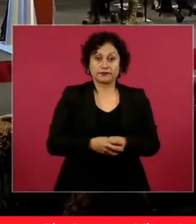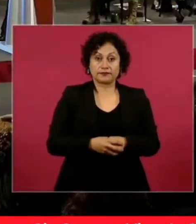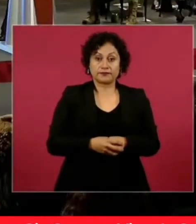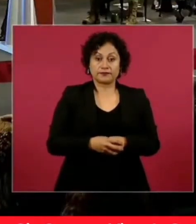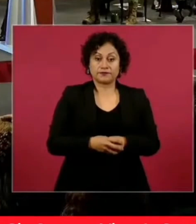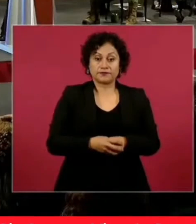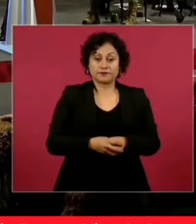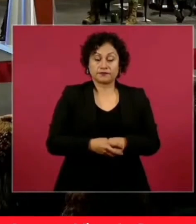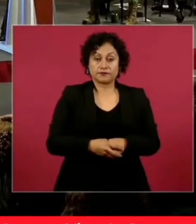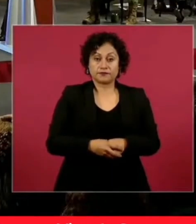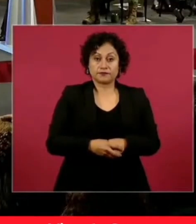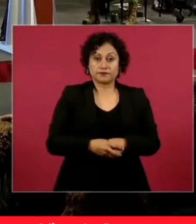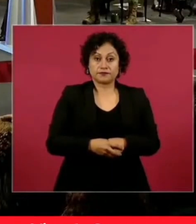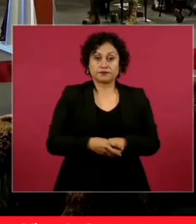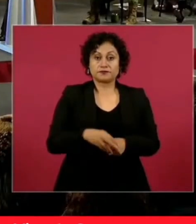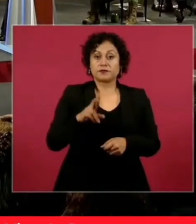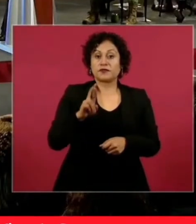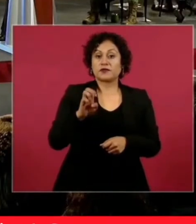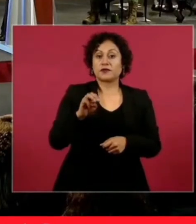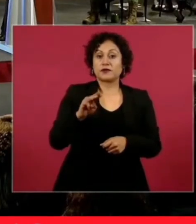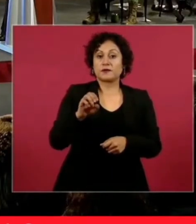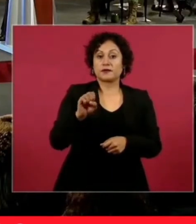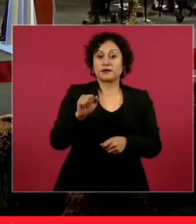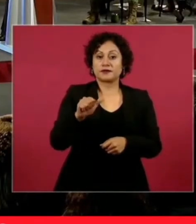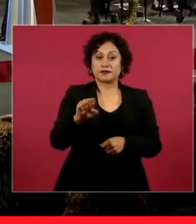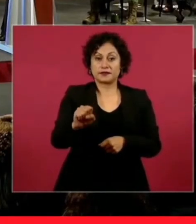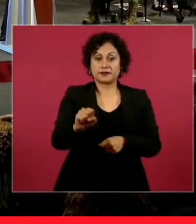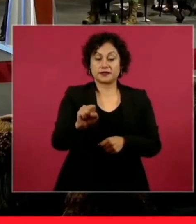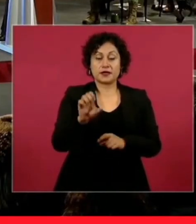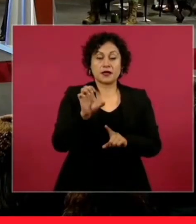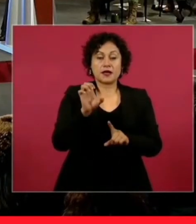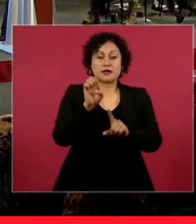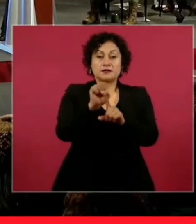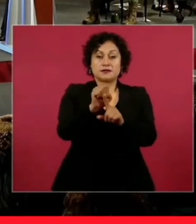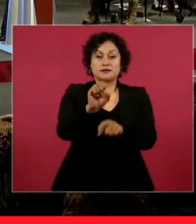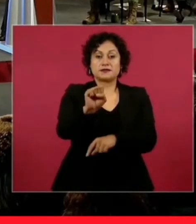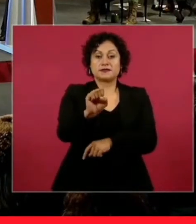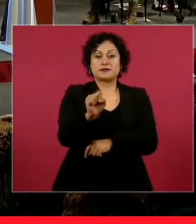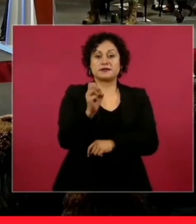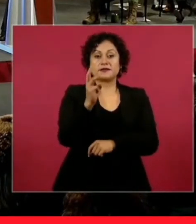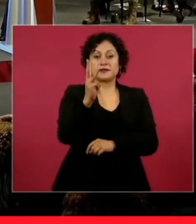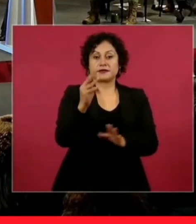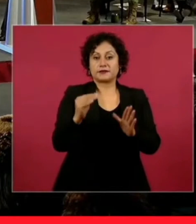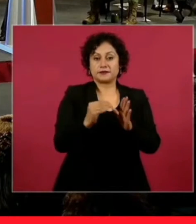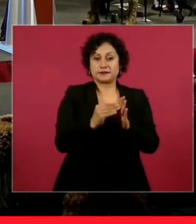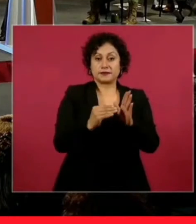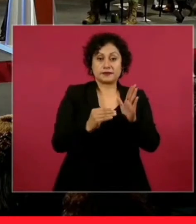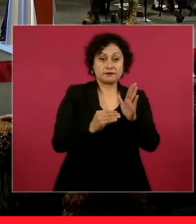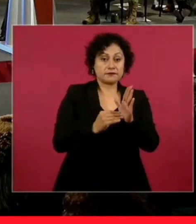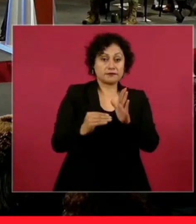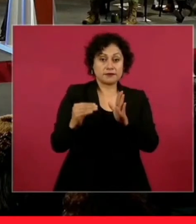Remesas, vamos a llegar a 63,000 millones